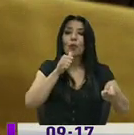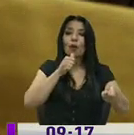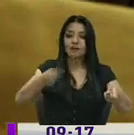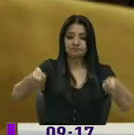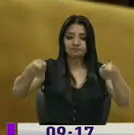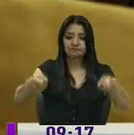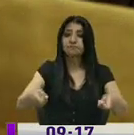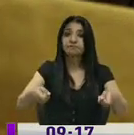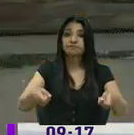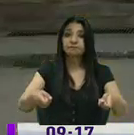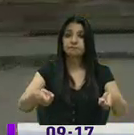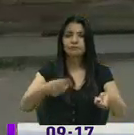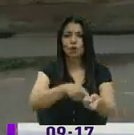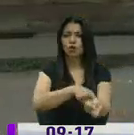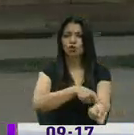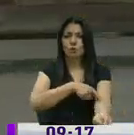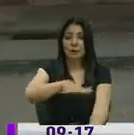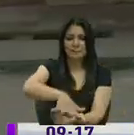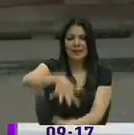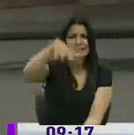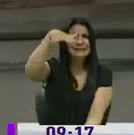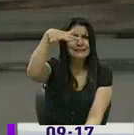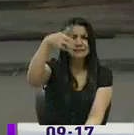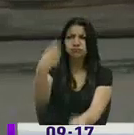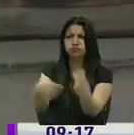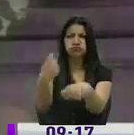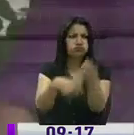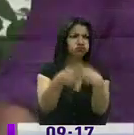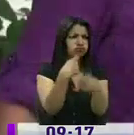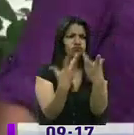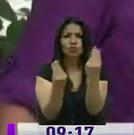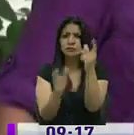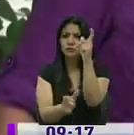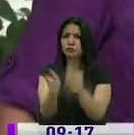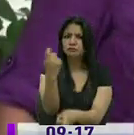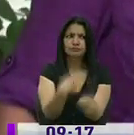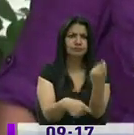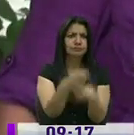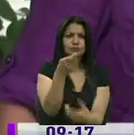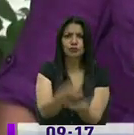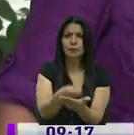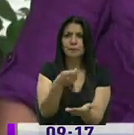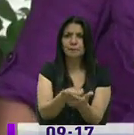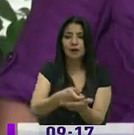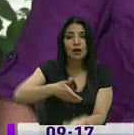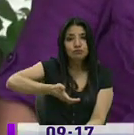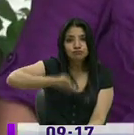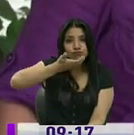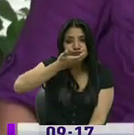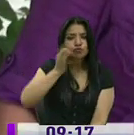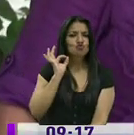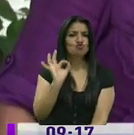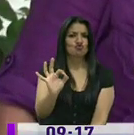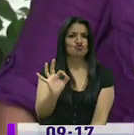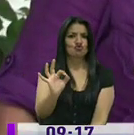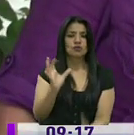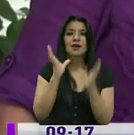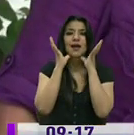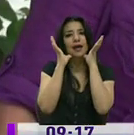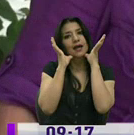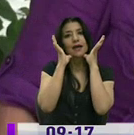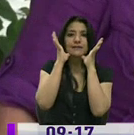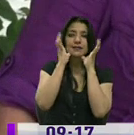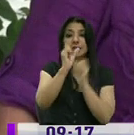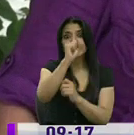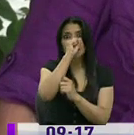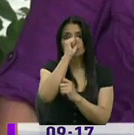tenemos costumbre de preparar bastante porque como se vende tiene bastante apoyo del calibre tubo se pone la cabeza de chancho bien